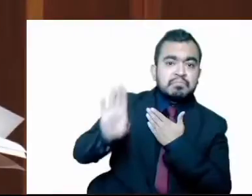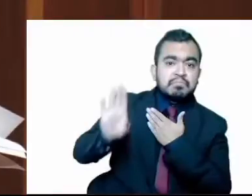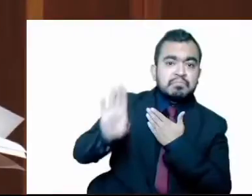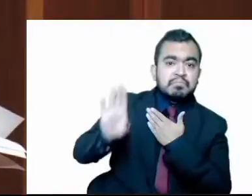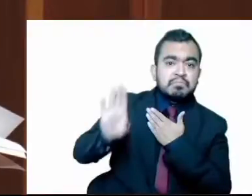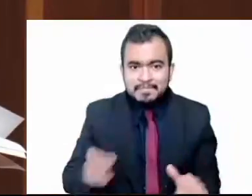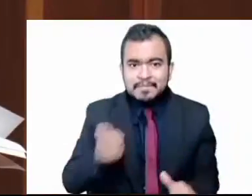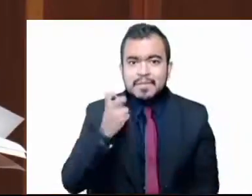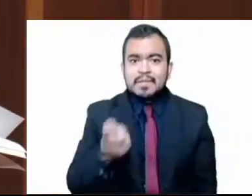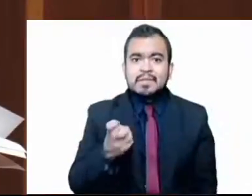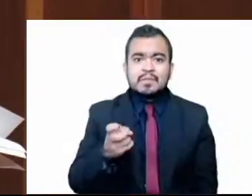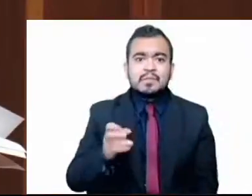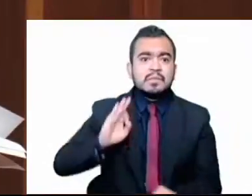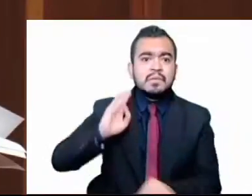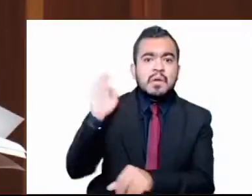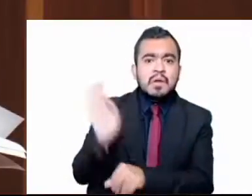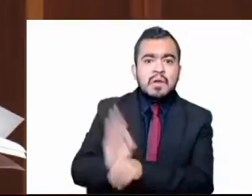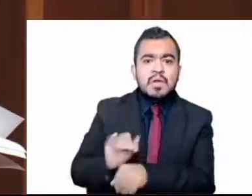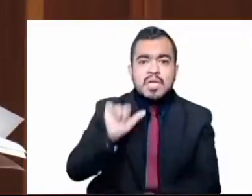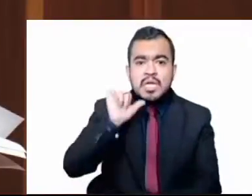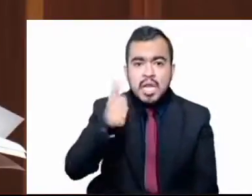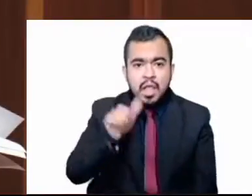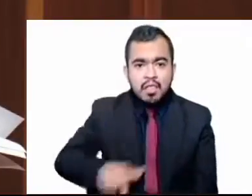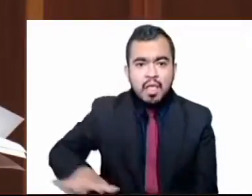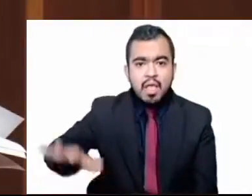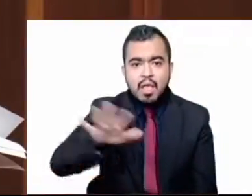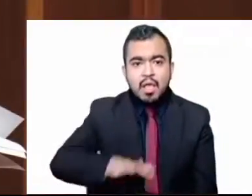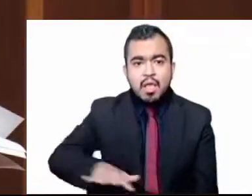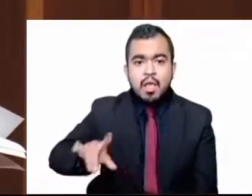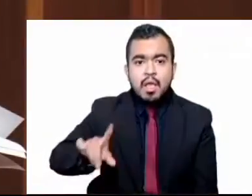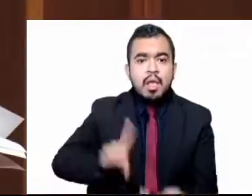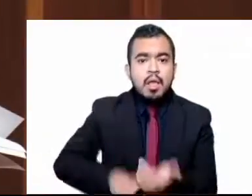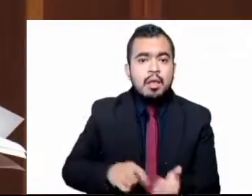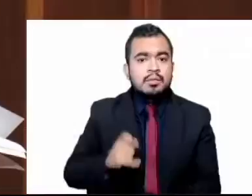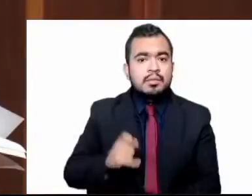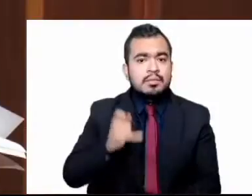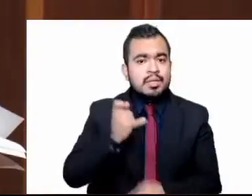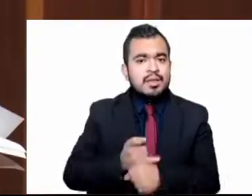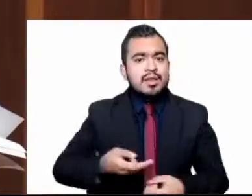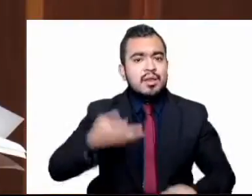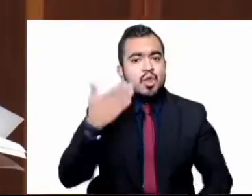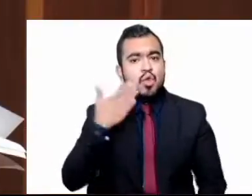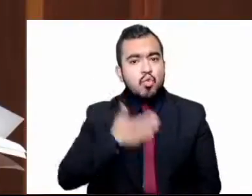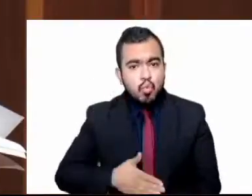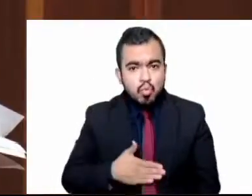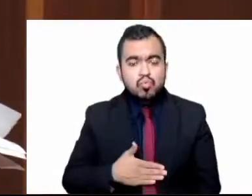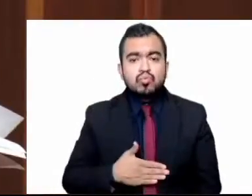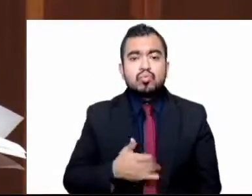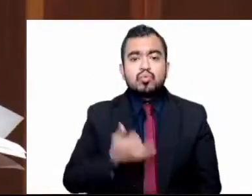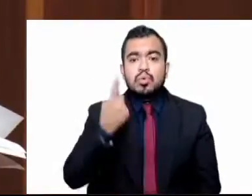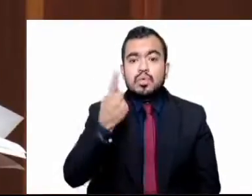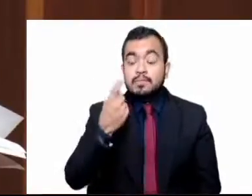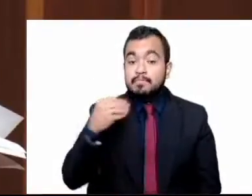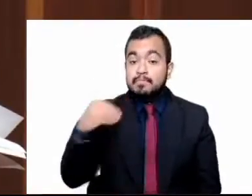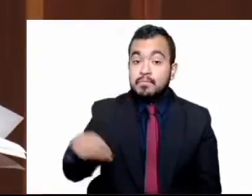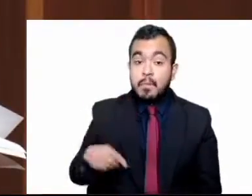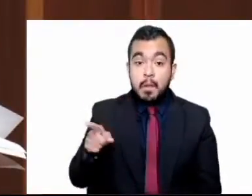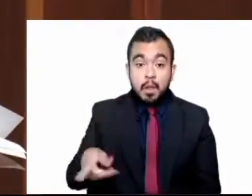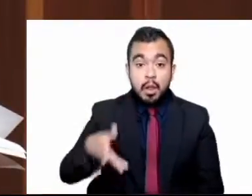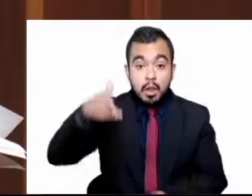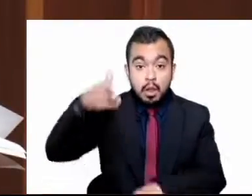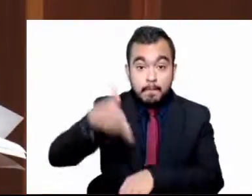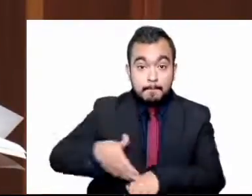las víctimas, provocando injusticias y dejando al culpable impune. Y por supuesto, en esta